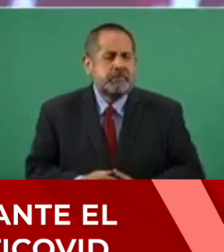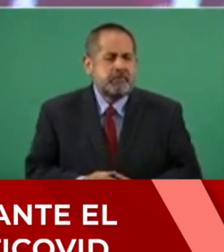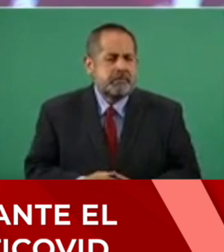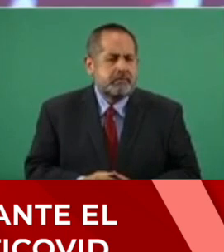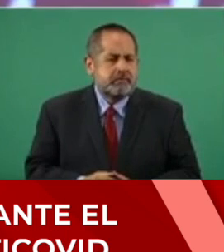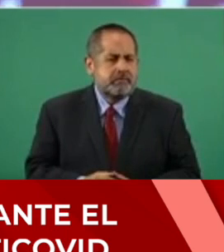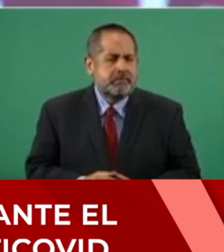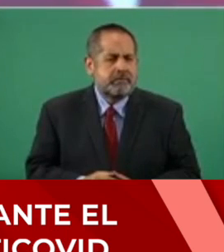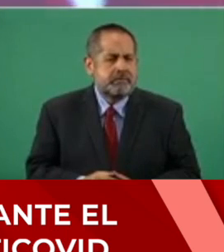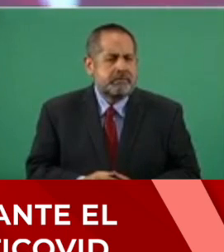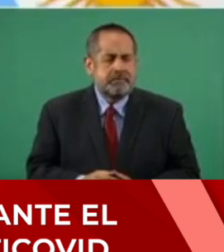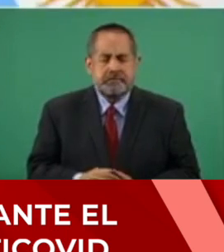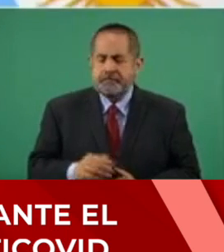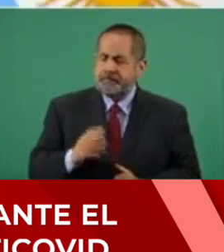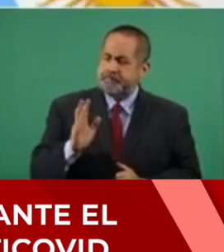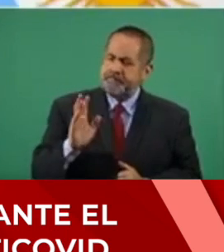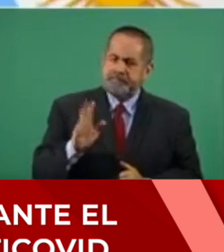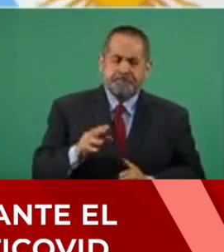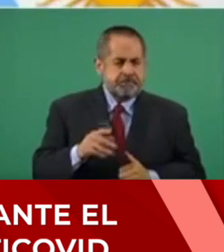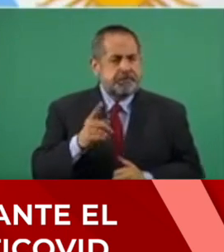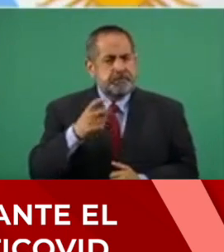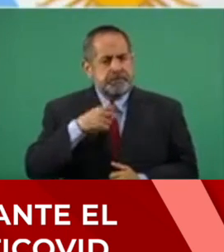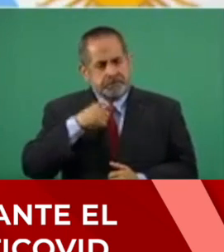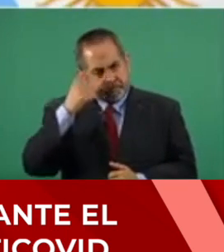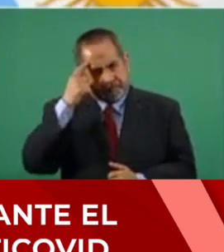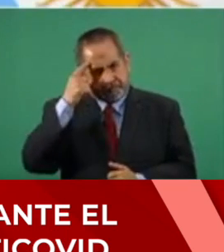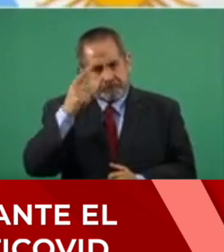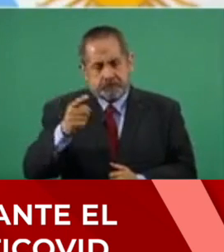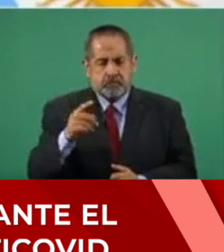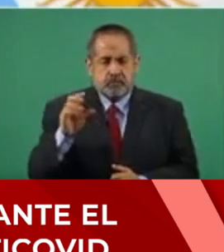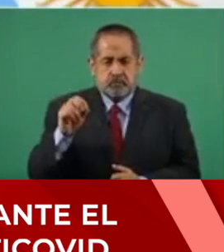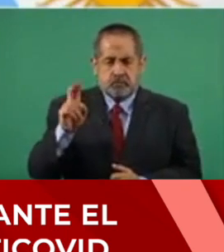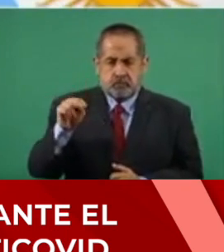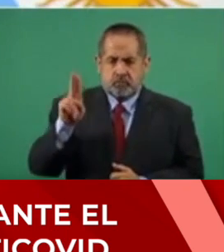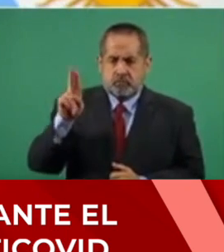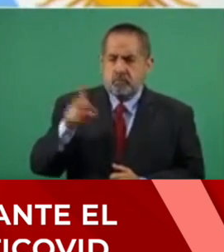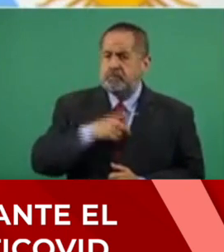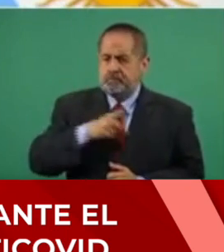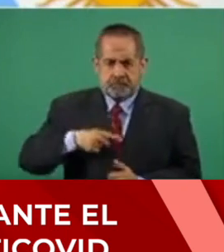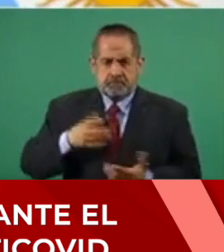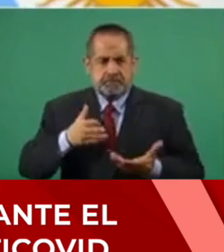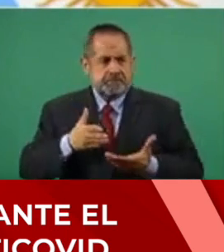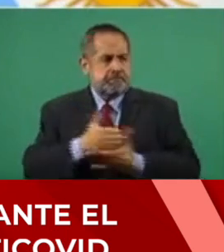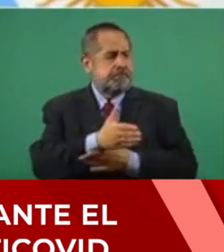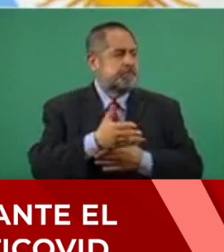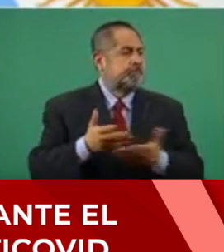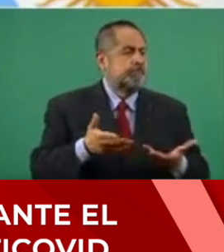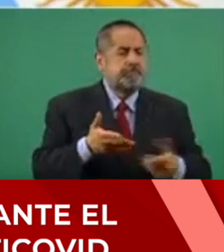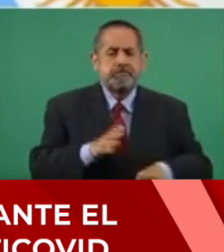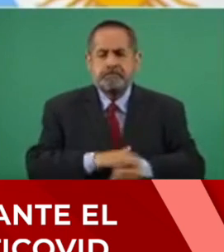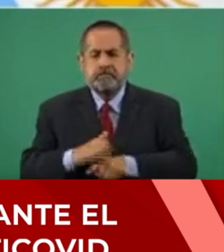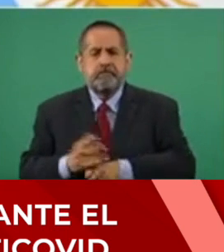de modo que la uno tiene que intervenir porque